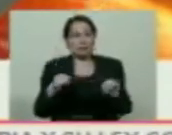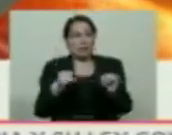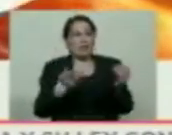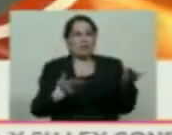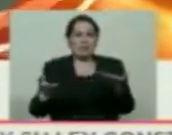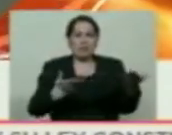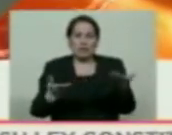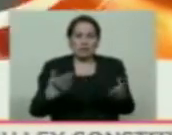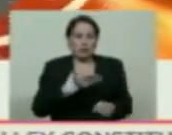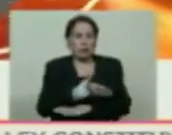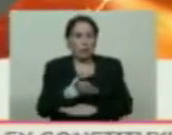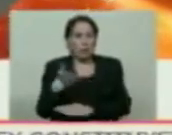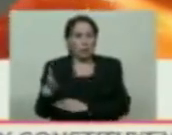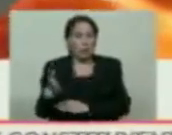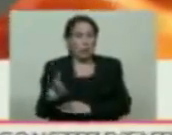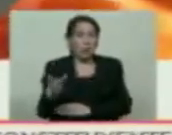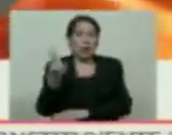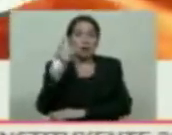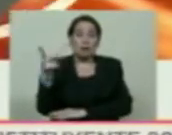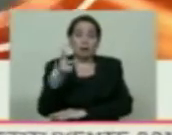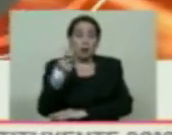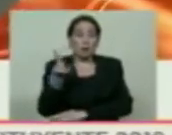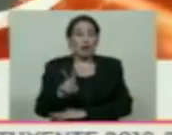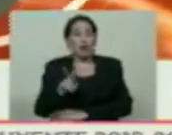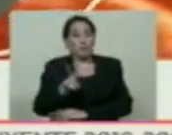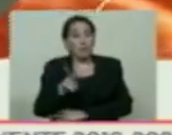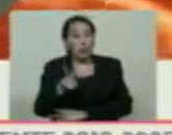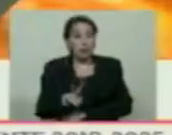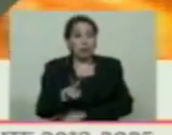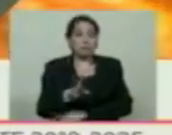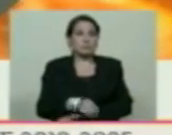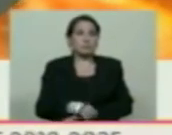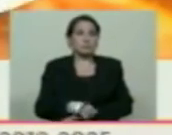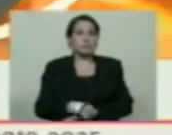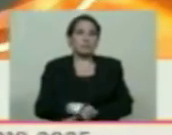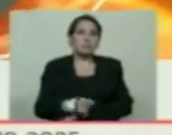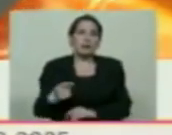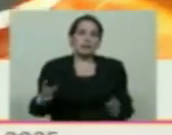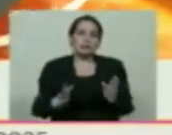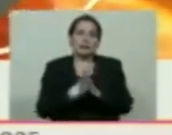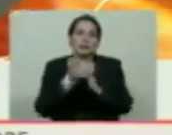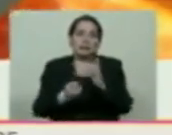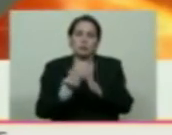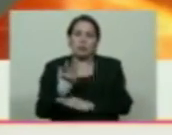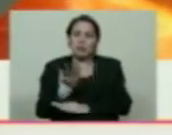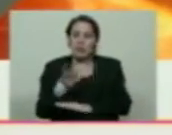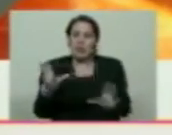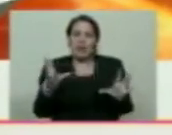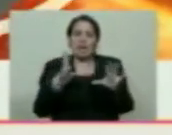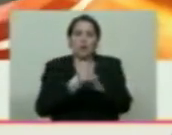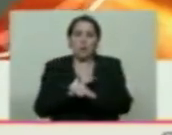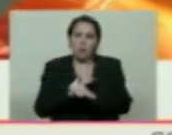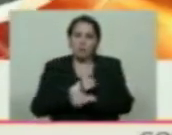varias zonas de la parroquia El Valle, de la parroquia Macarao, de la parroquia Santa Rosalía, durante la noche también